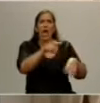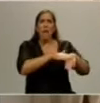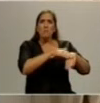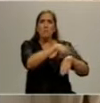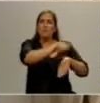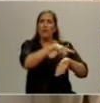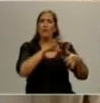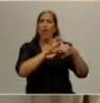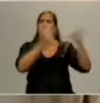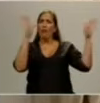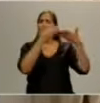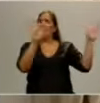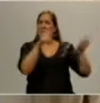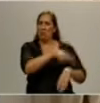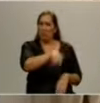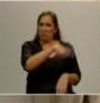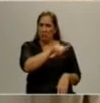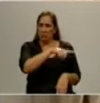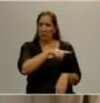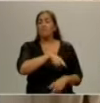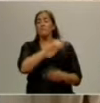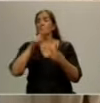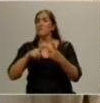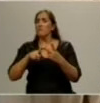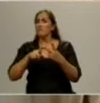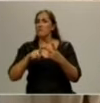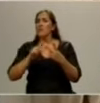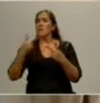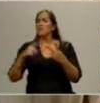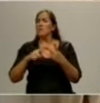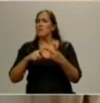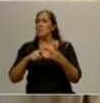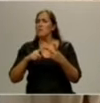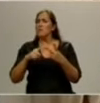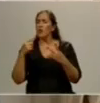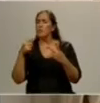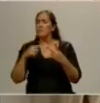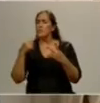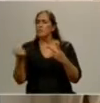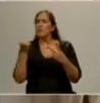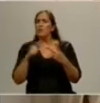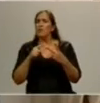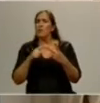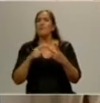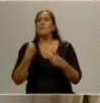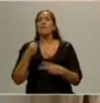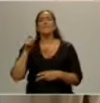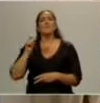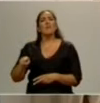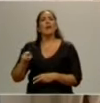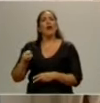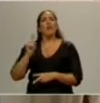otro hito de esa impunidad, sin duda, lugar a dudas, lo constituían dos atentados